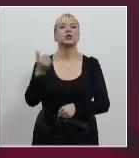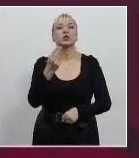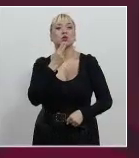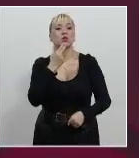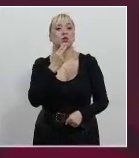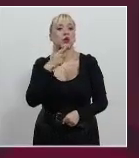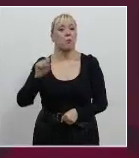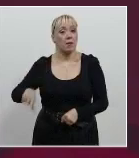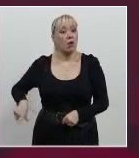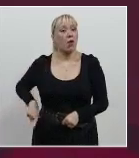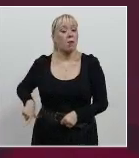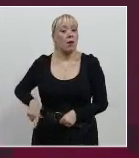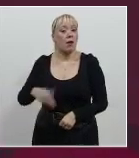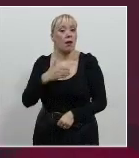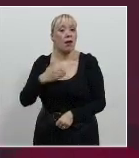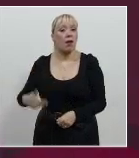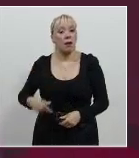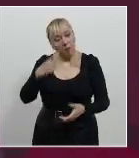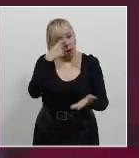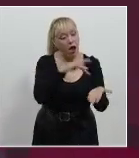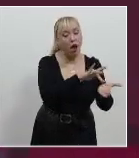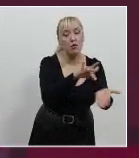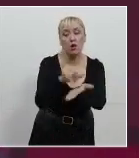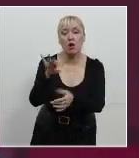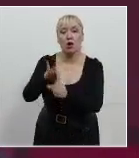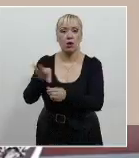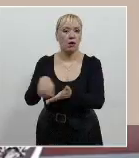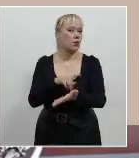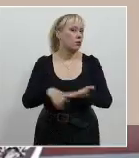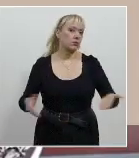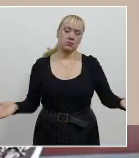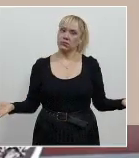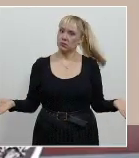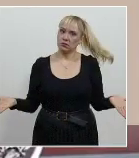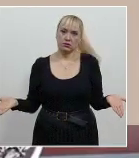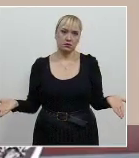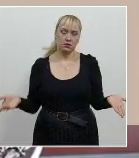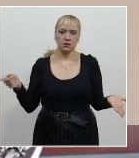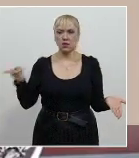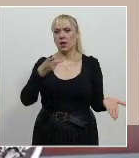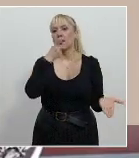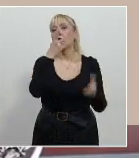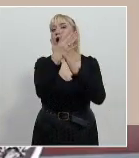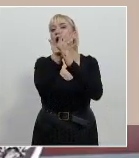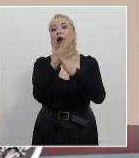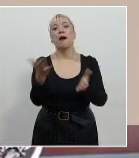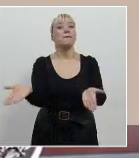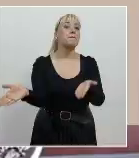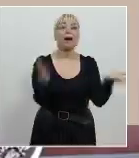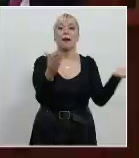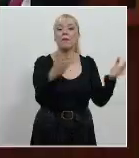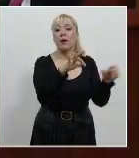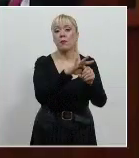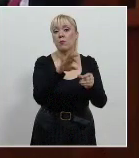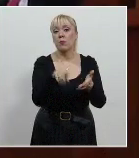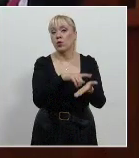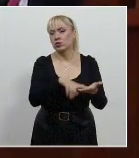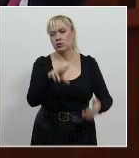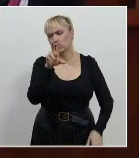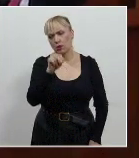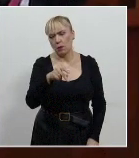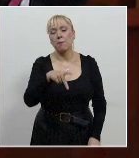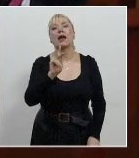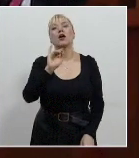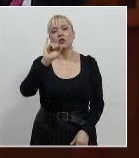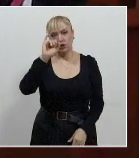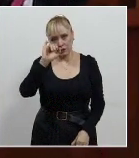fines electorales. La Sala precisó que si bien no realizó un llamado expreso al voto, sí tuvo el propósito de disuadirlo a favor